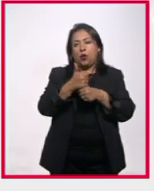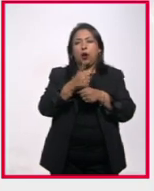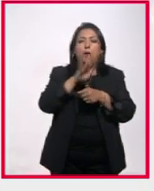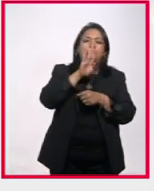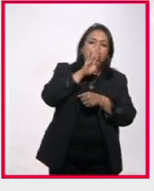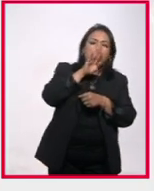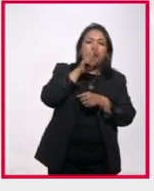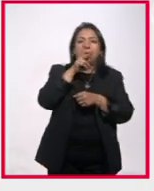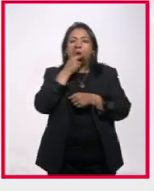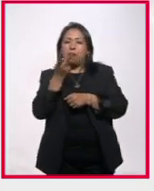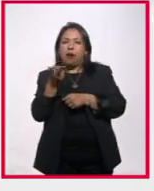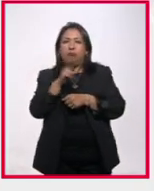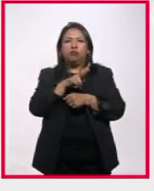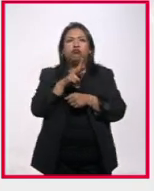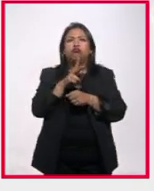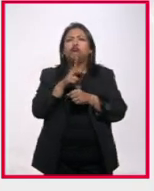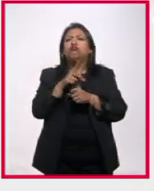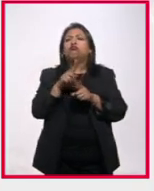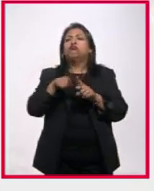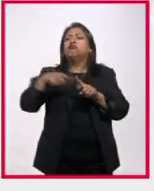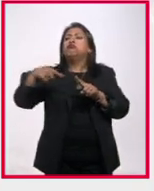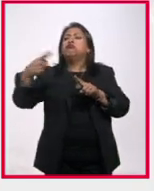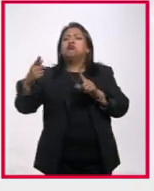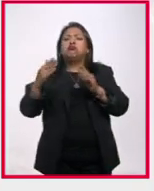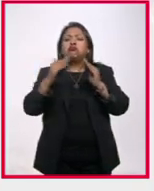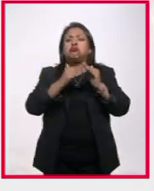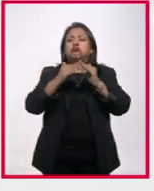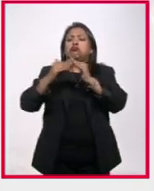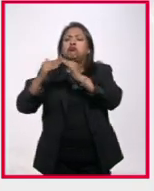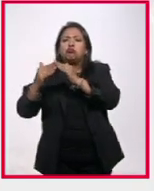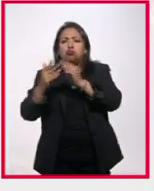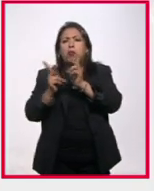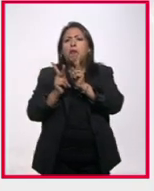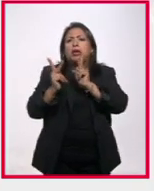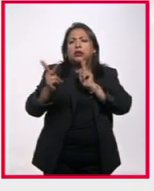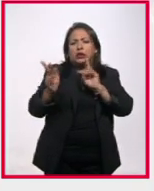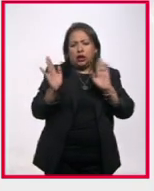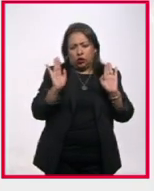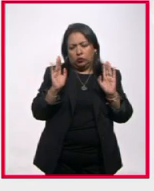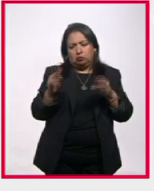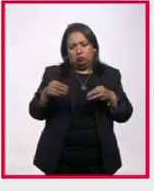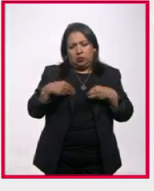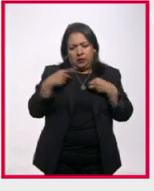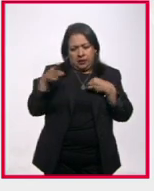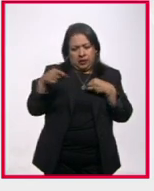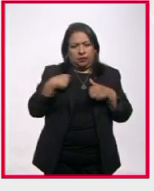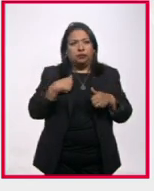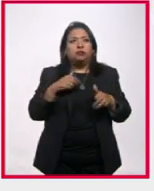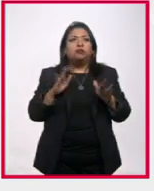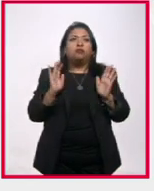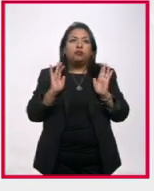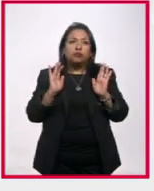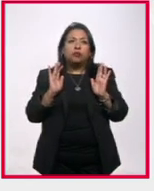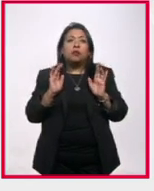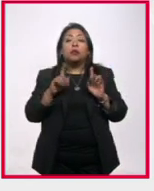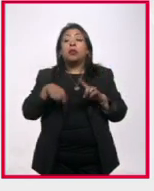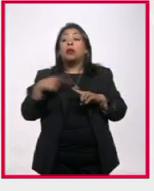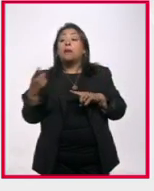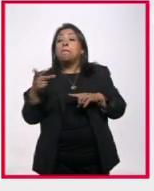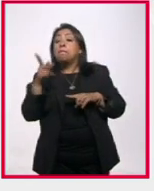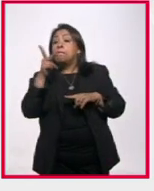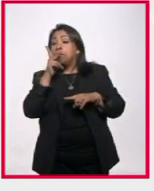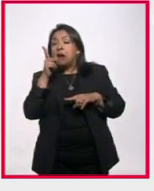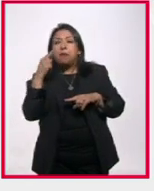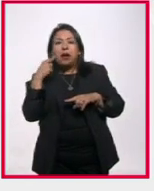y paternos vivían a 3 casas de distancia. Entonces, pues del lado paterno